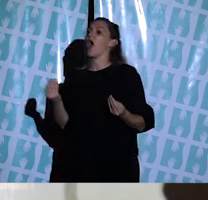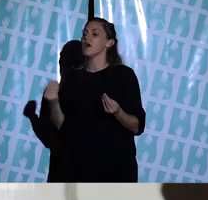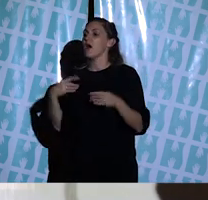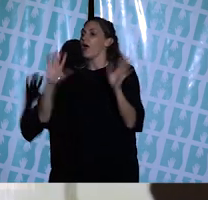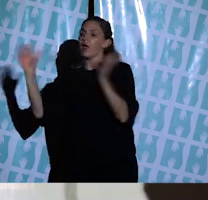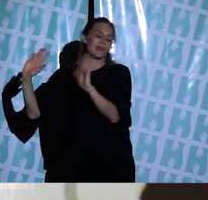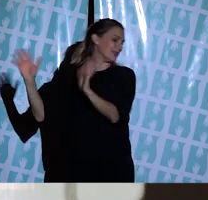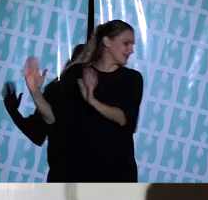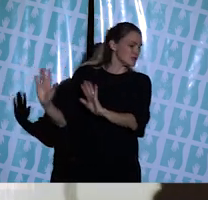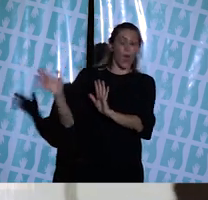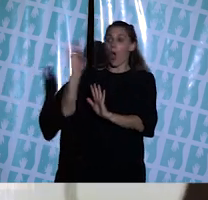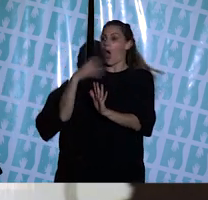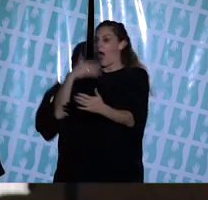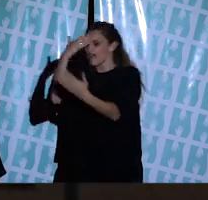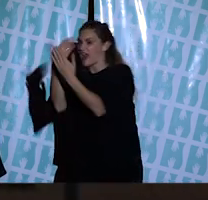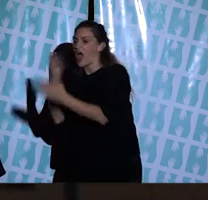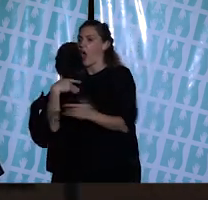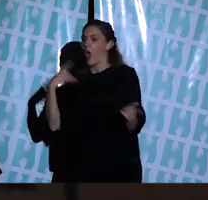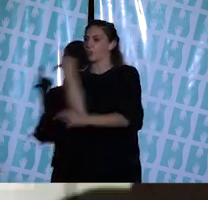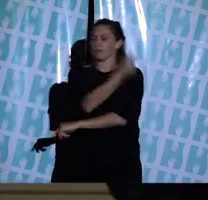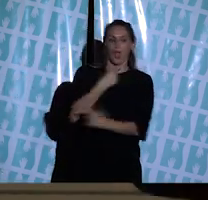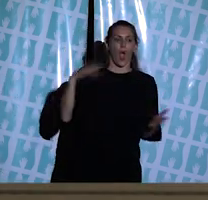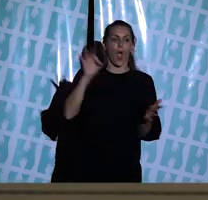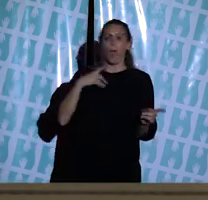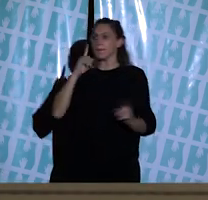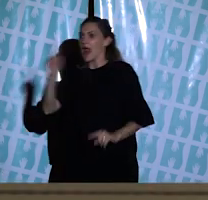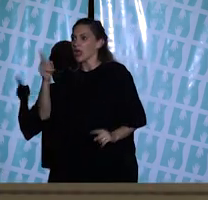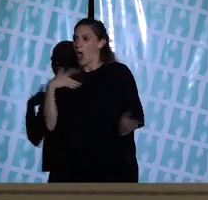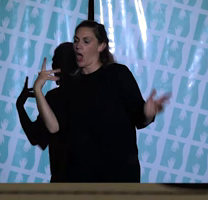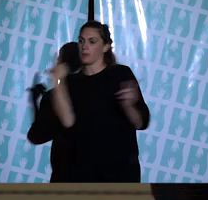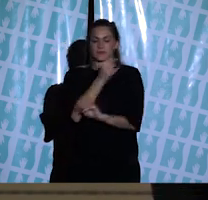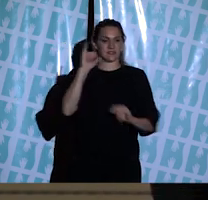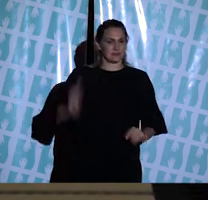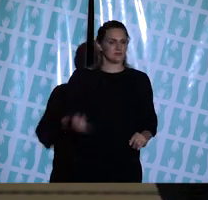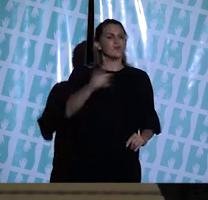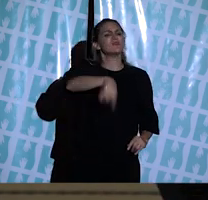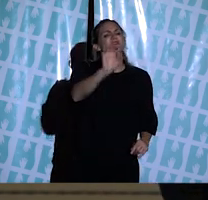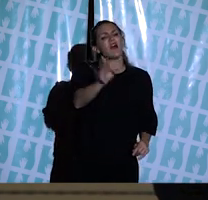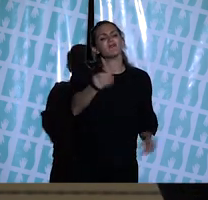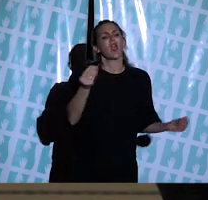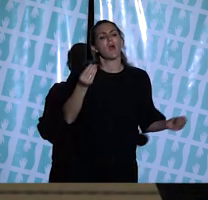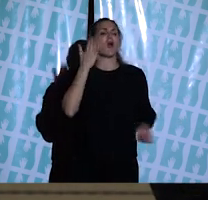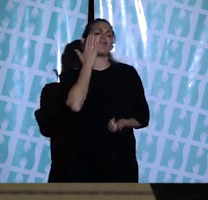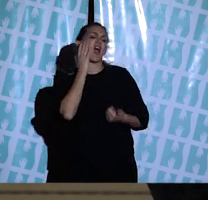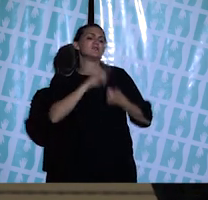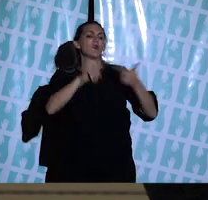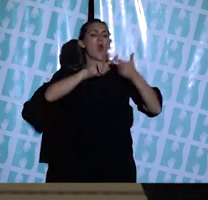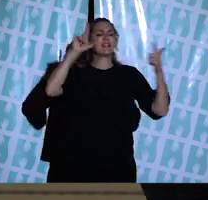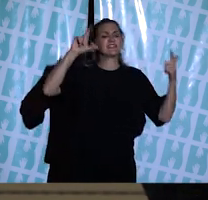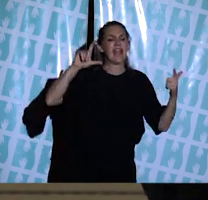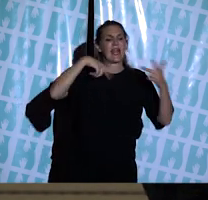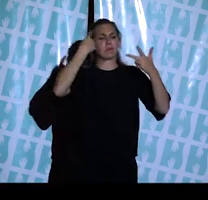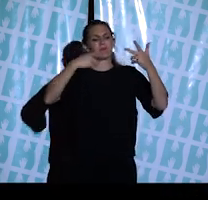despacio con esto. Ustedes saben que por qué las redes sociales son tan adictivas. Y justamente por eso, porque van a